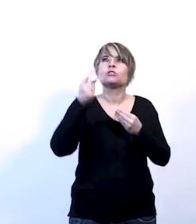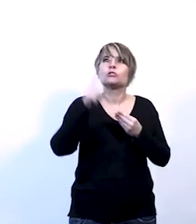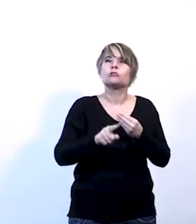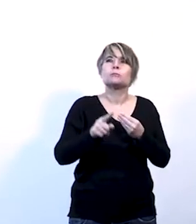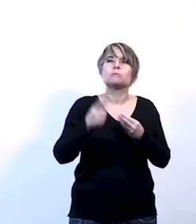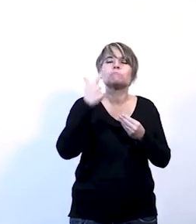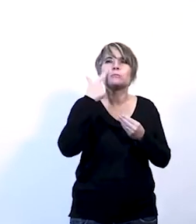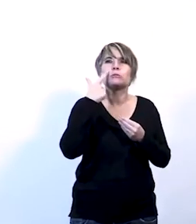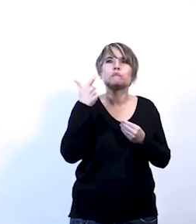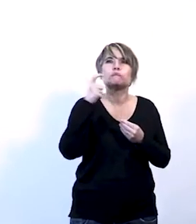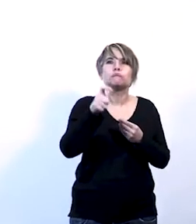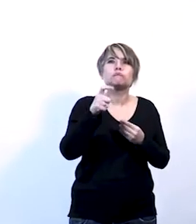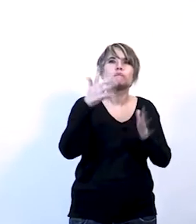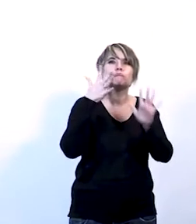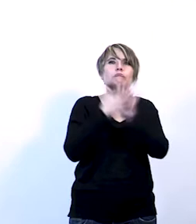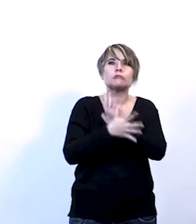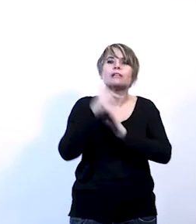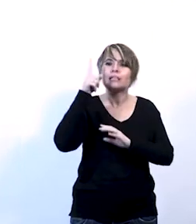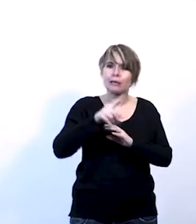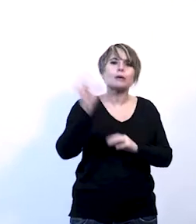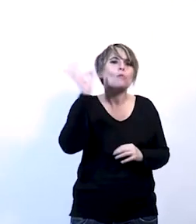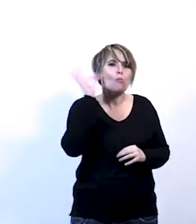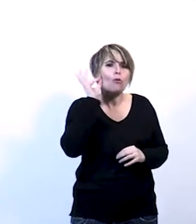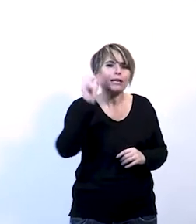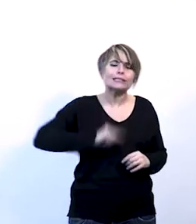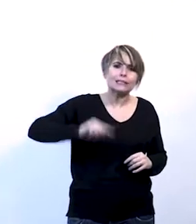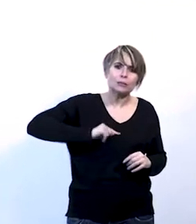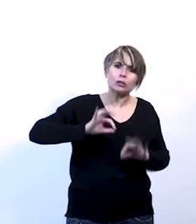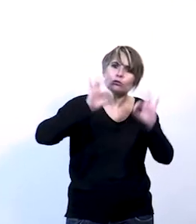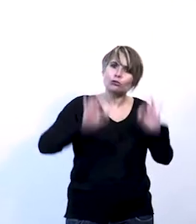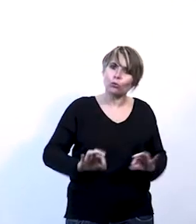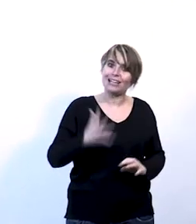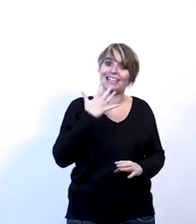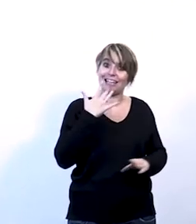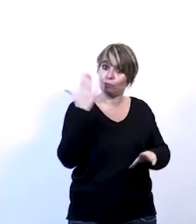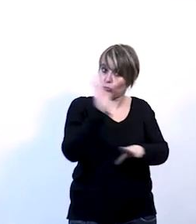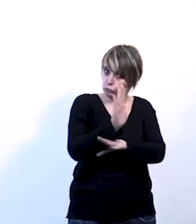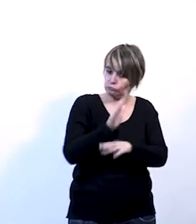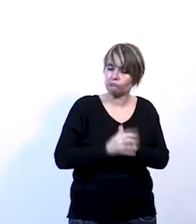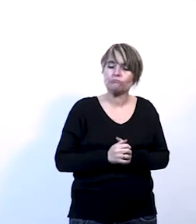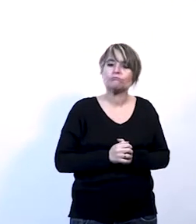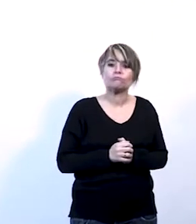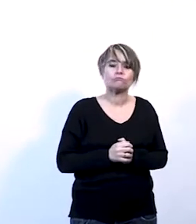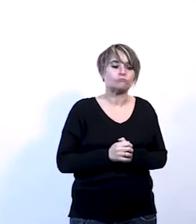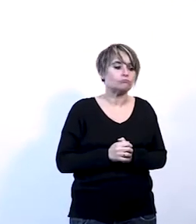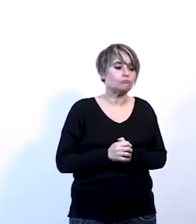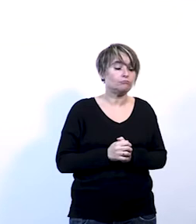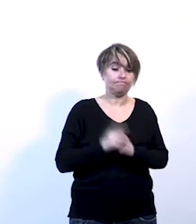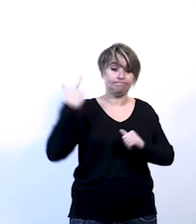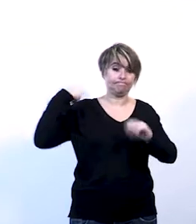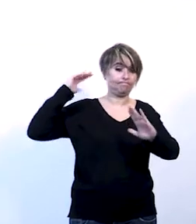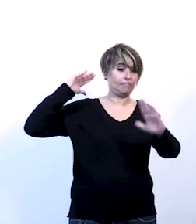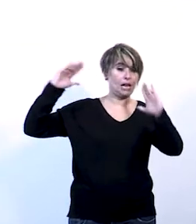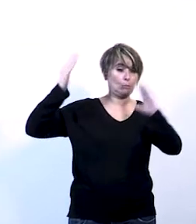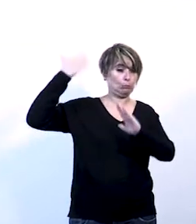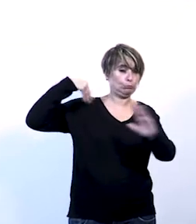autocensor, se dice así. También las mujeres lo sentíamos. Te voy a dar un ejemplo. Hubo un tiempo